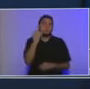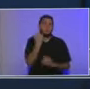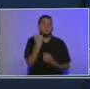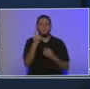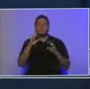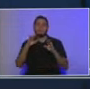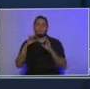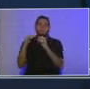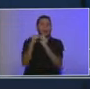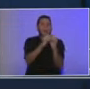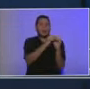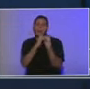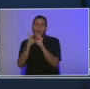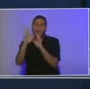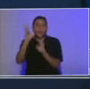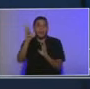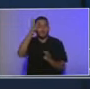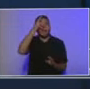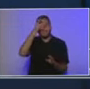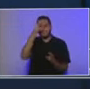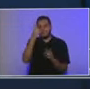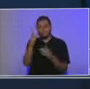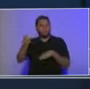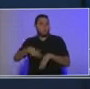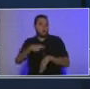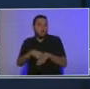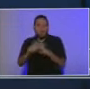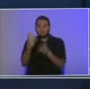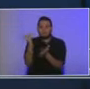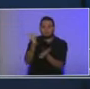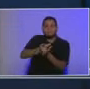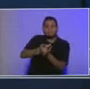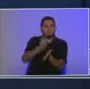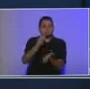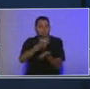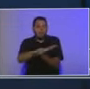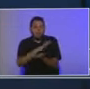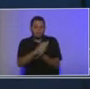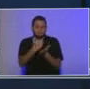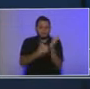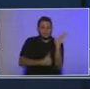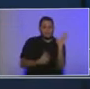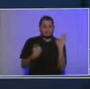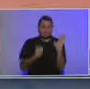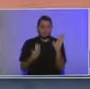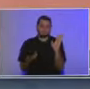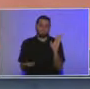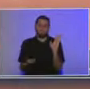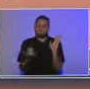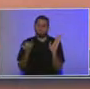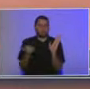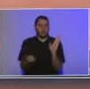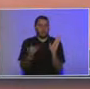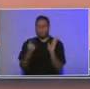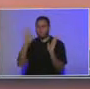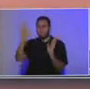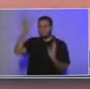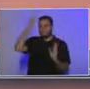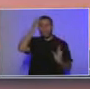las licencias, como dijo. ¿Era federal nada más? Pues era nada más que federal. Sí. Pero obviamente aquí es jurisdicción de ambos lados,